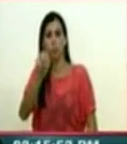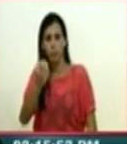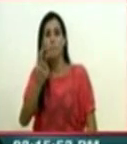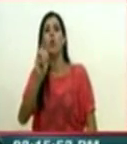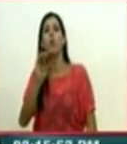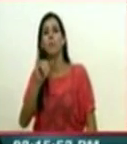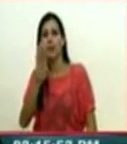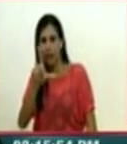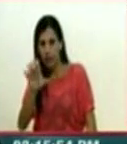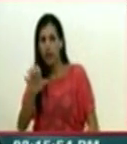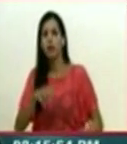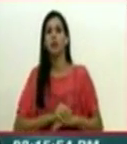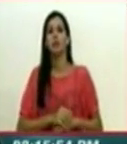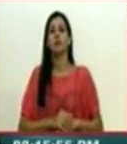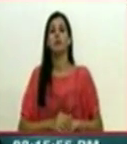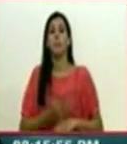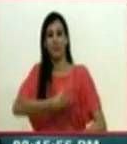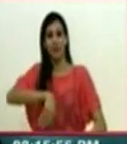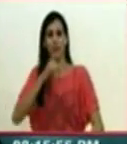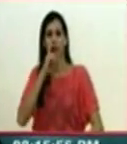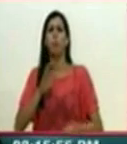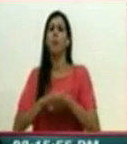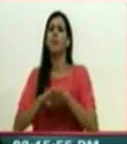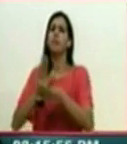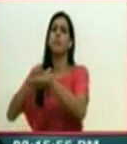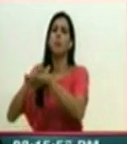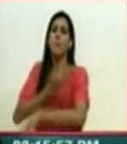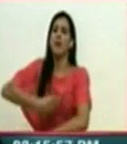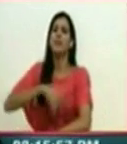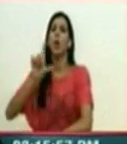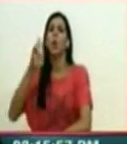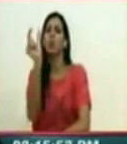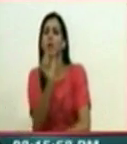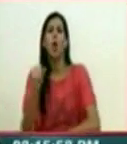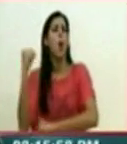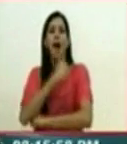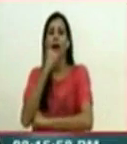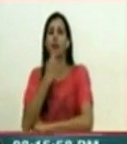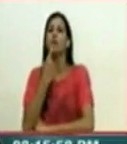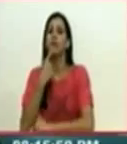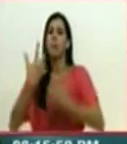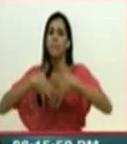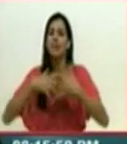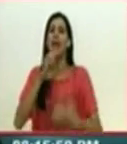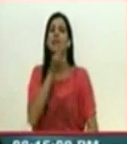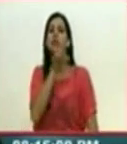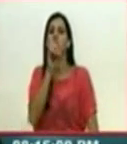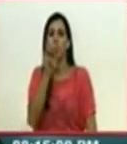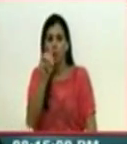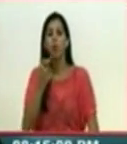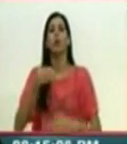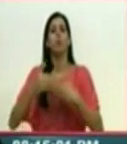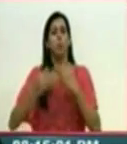de Estado exhortó al presidente de Guyana a no escuchar los malos consejos de la empresa estadounidense ExxonMobil y por el contrario trabajar en el